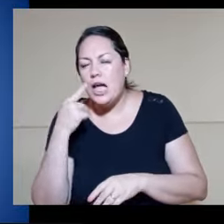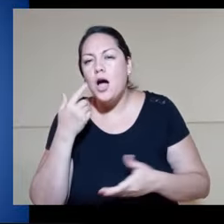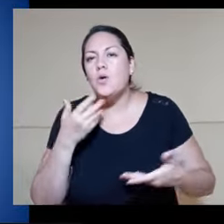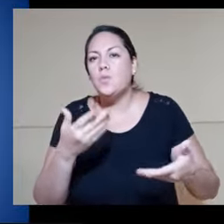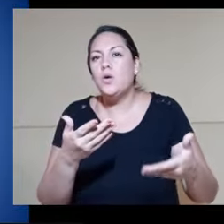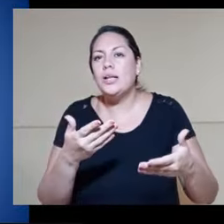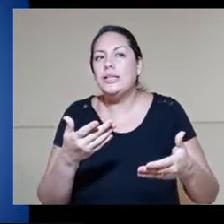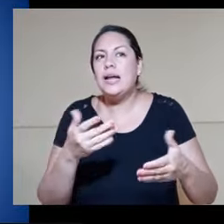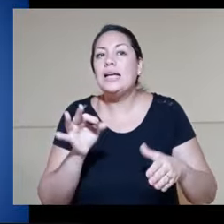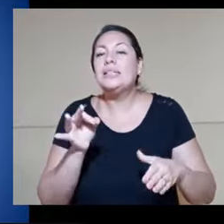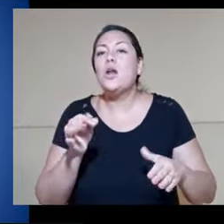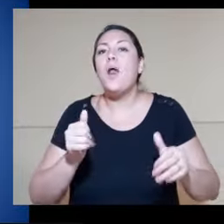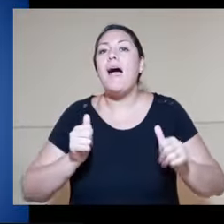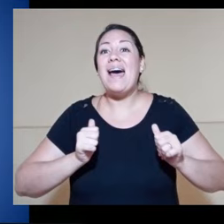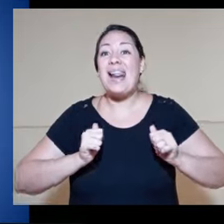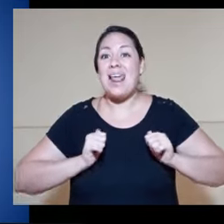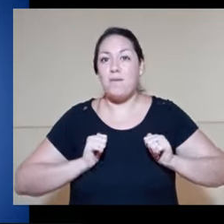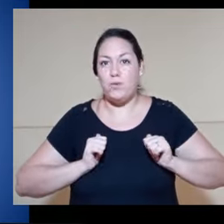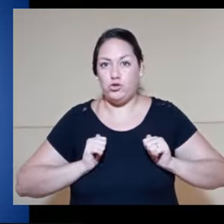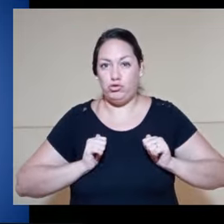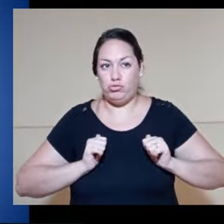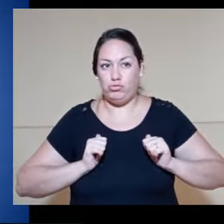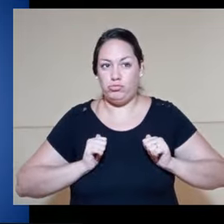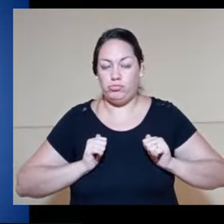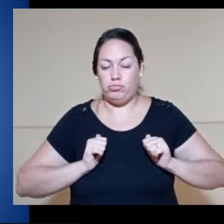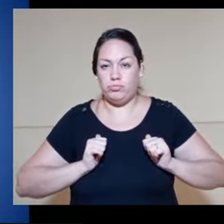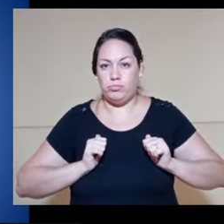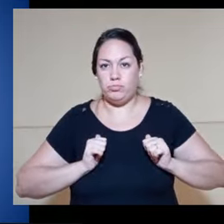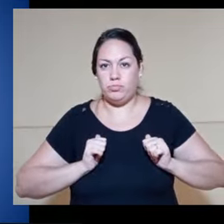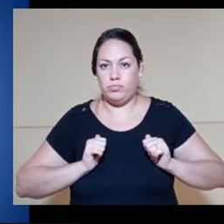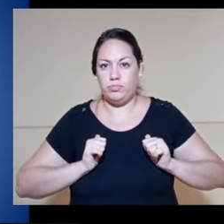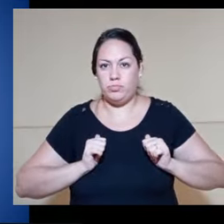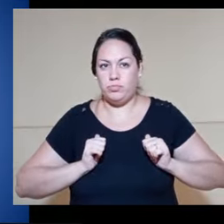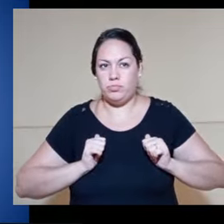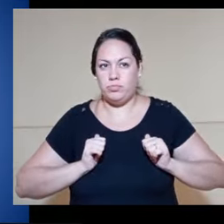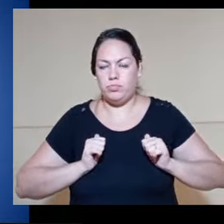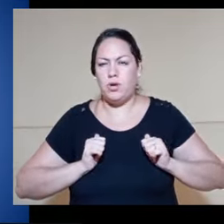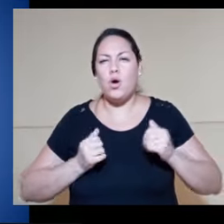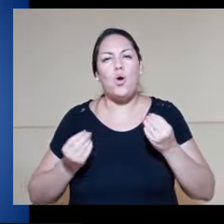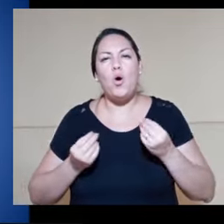un potencial de menos 70, eso me está indicando que la célula está en reposo.